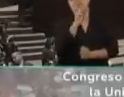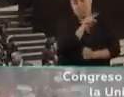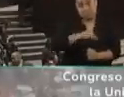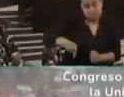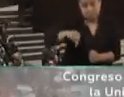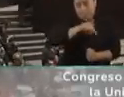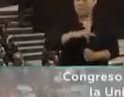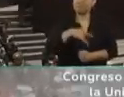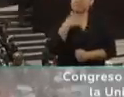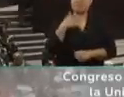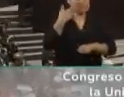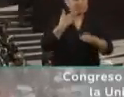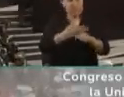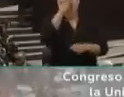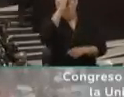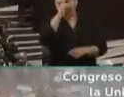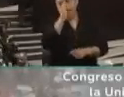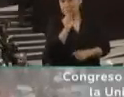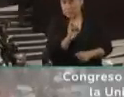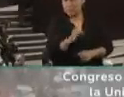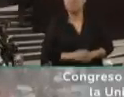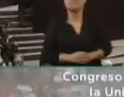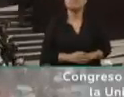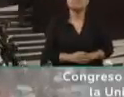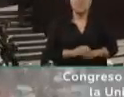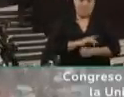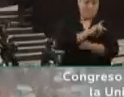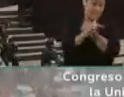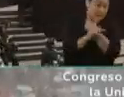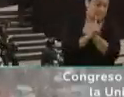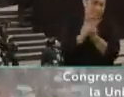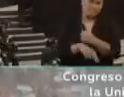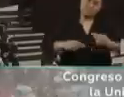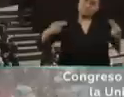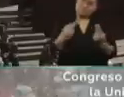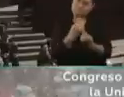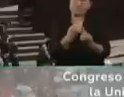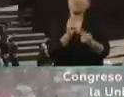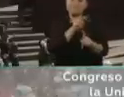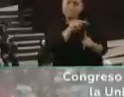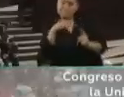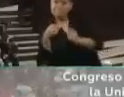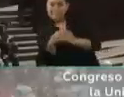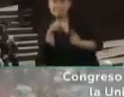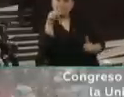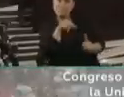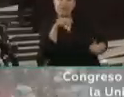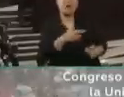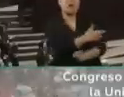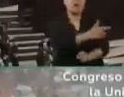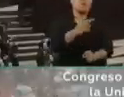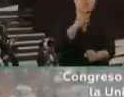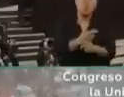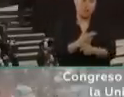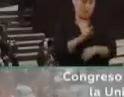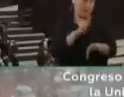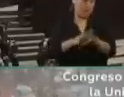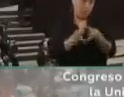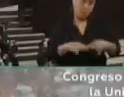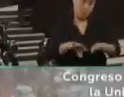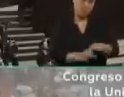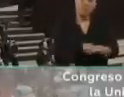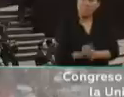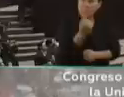alcanzar consensos. Nuestro país necesita de una visión republicana que ponga en primer plano a las y